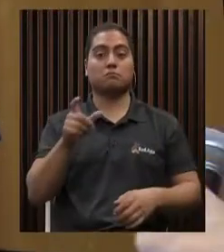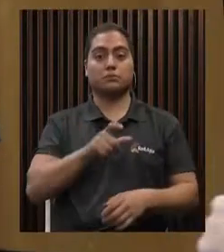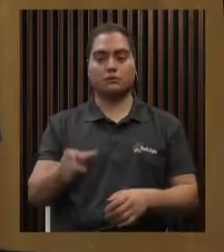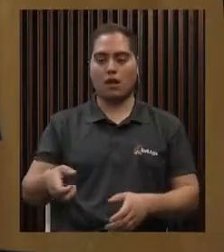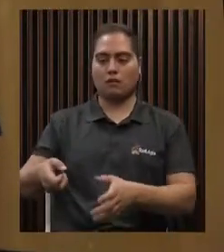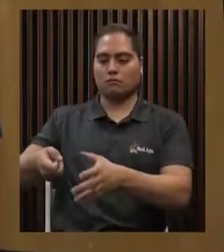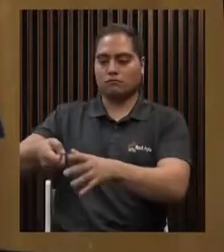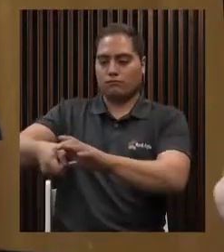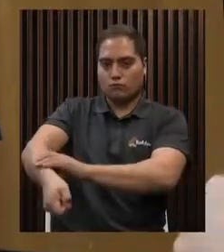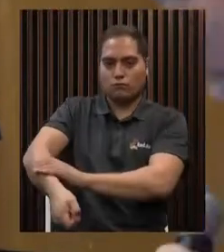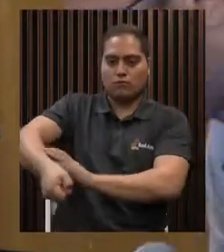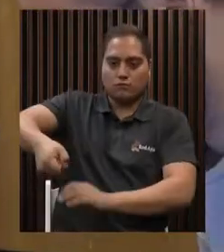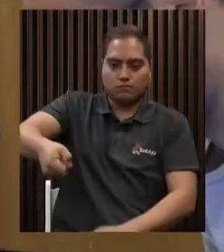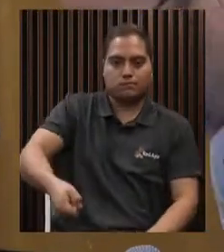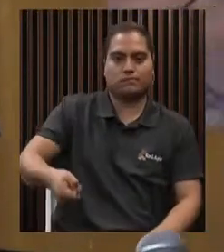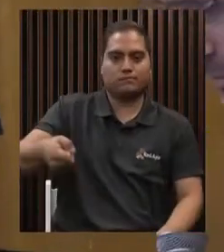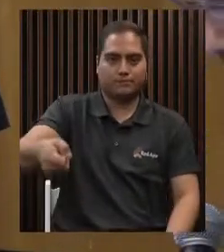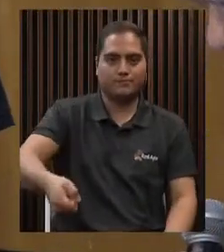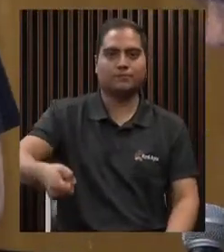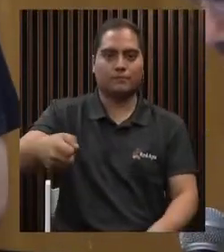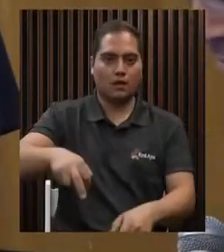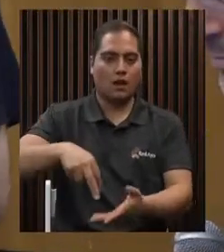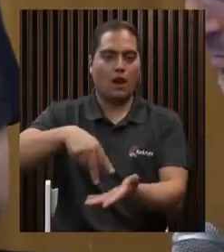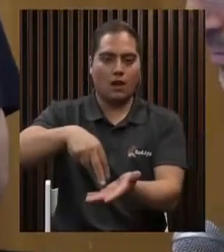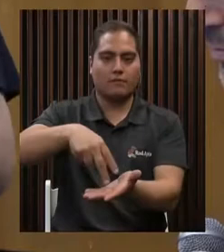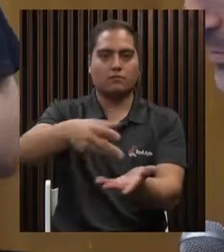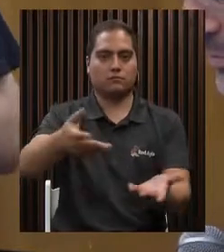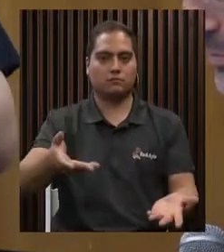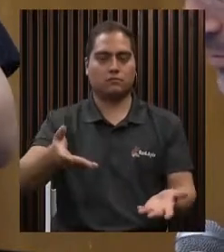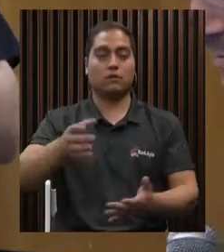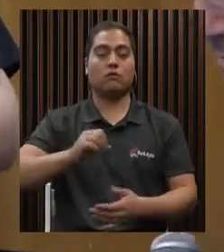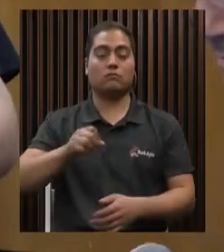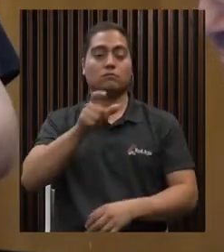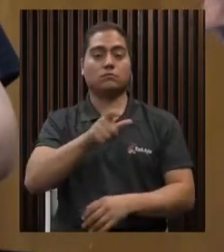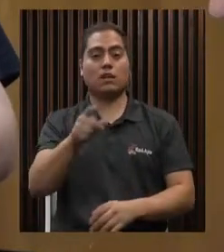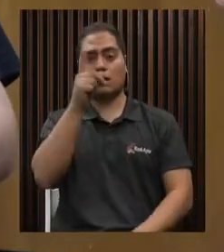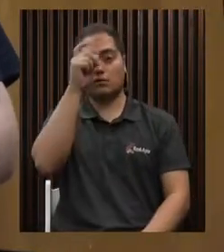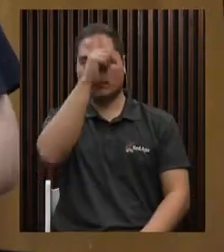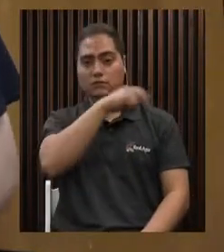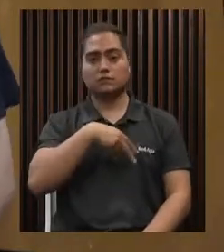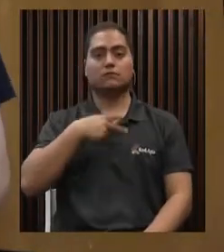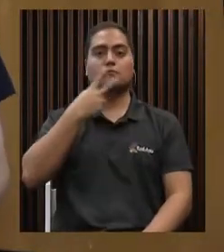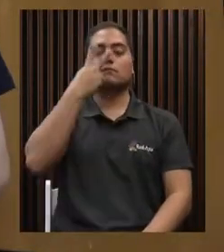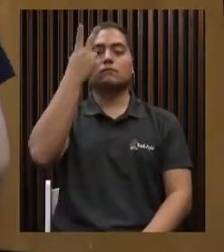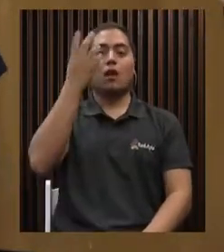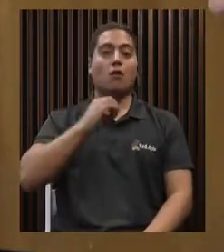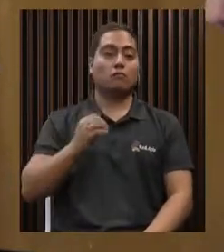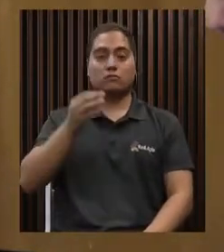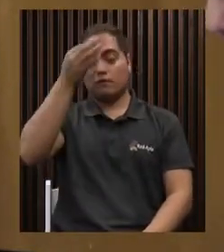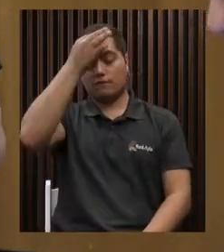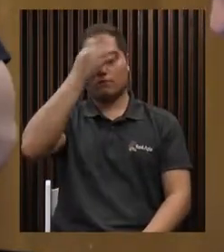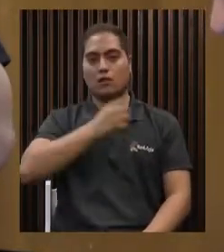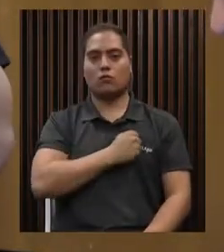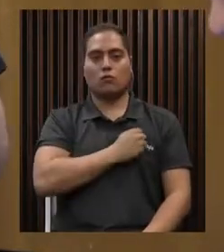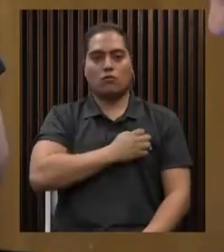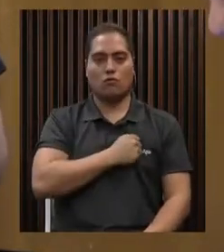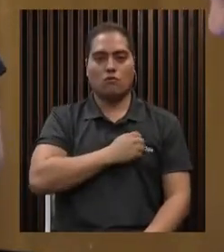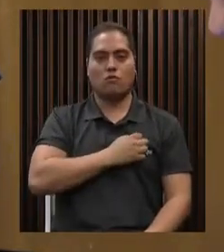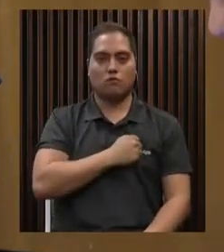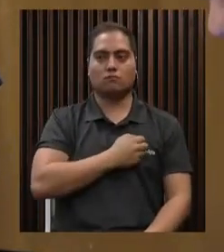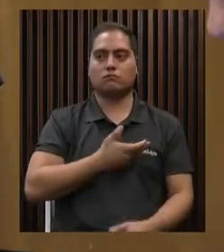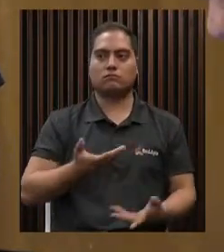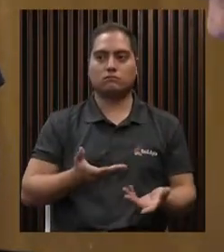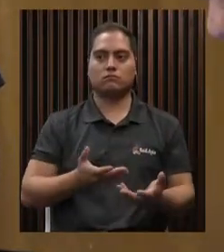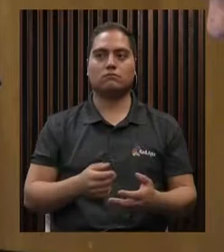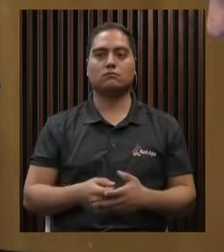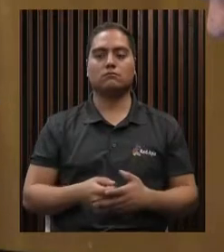mejor han perdido, hoy tienen una dificultad para respirar, dificultad de corazón. ¿Qué van a necesitar en este espacio todas estas personas?